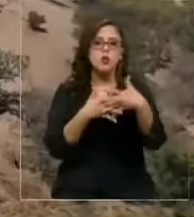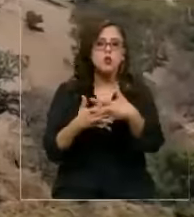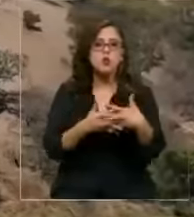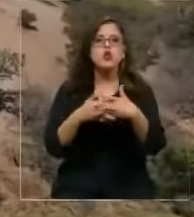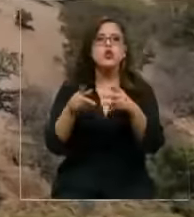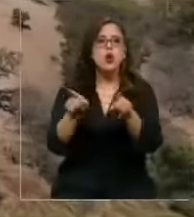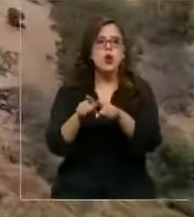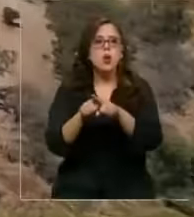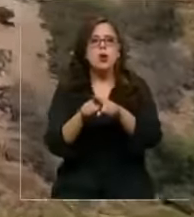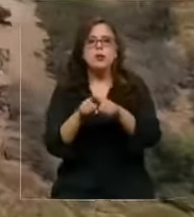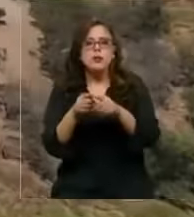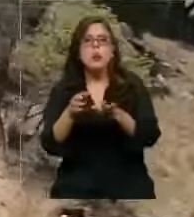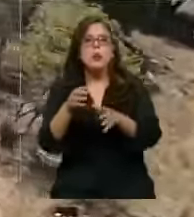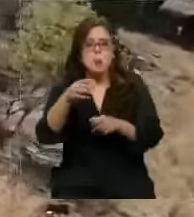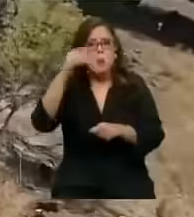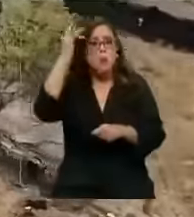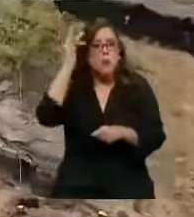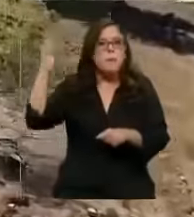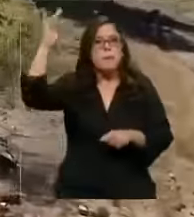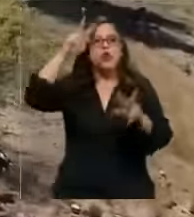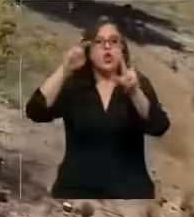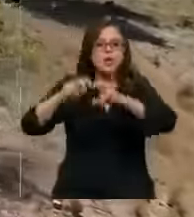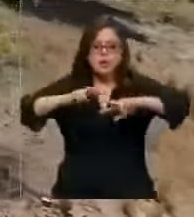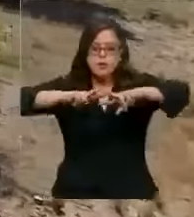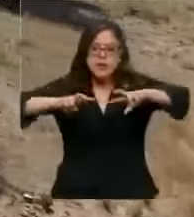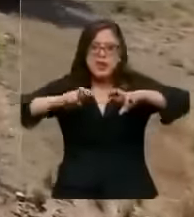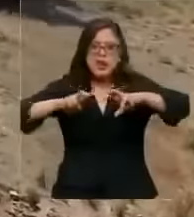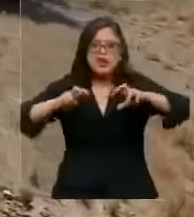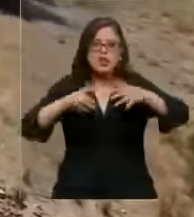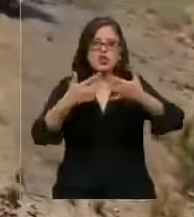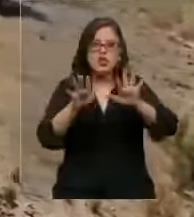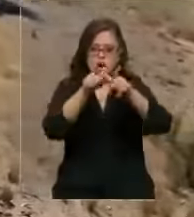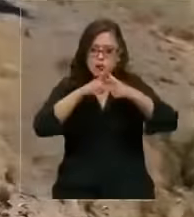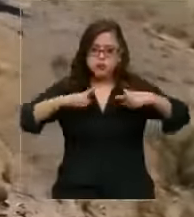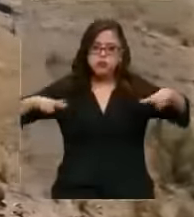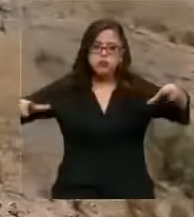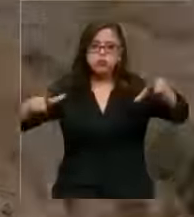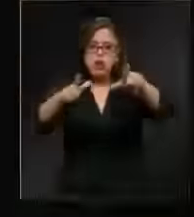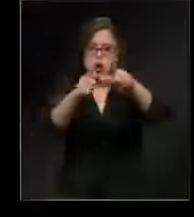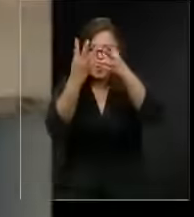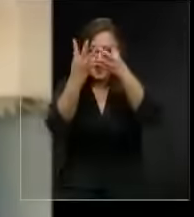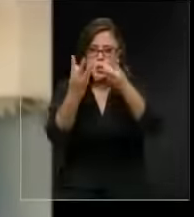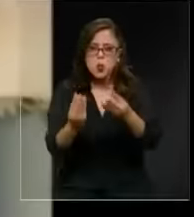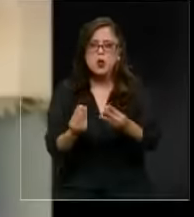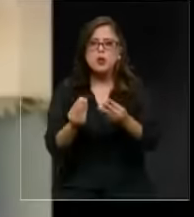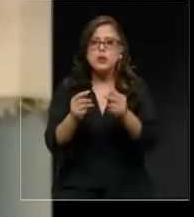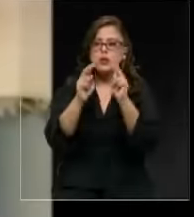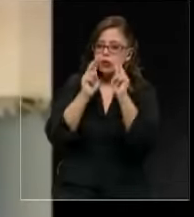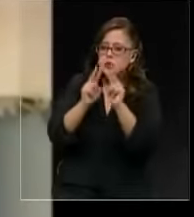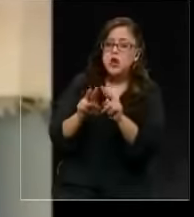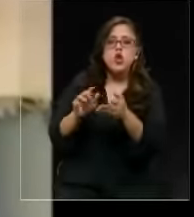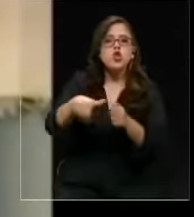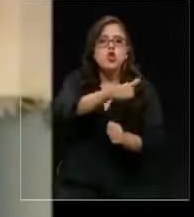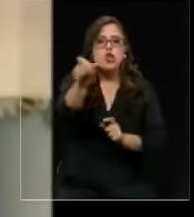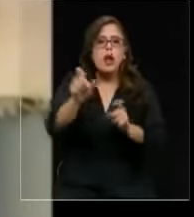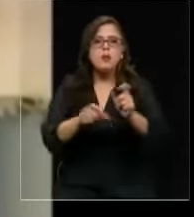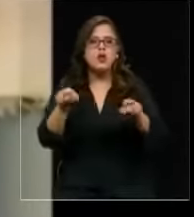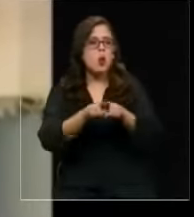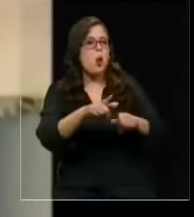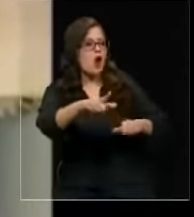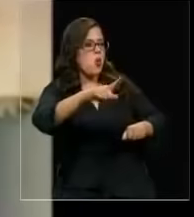de recursos hidrográficos. Ha seguido de cerca la agonía del lugar donde se crió. Todo el mundo está peleando, echándose la culpa